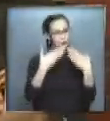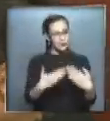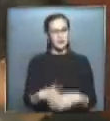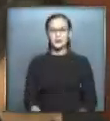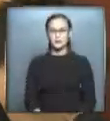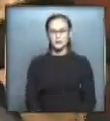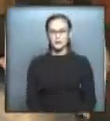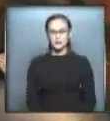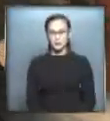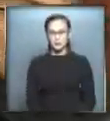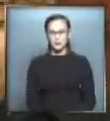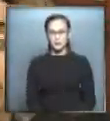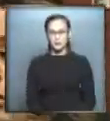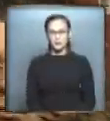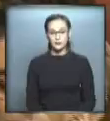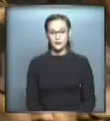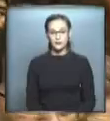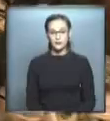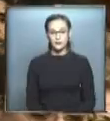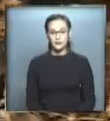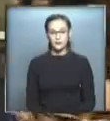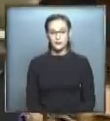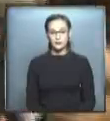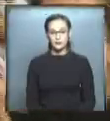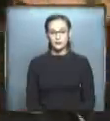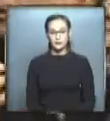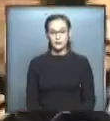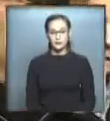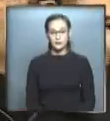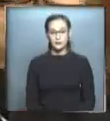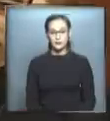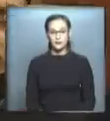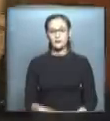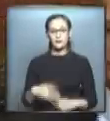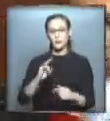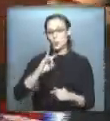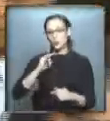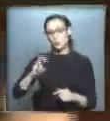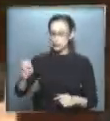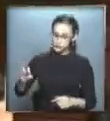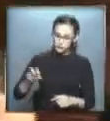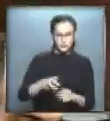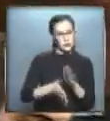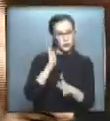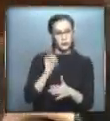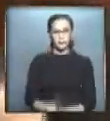gracias. Bueno, dejamos que se retire si pueden.